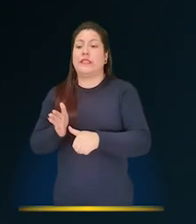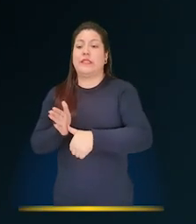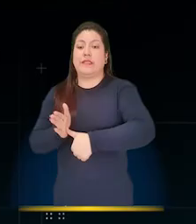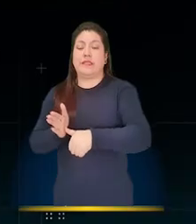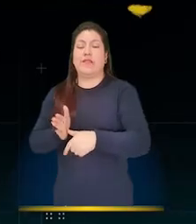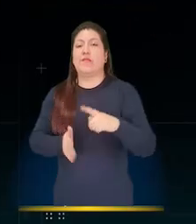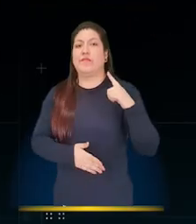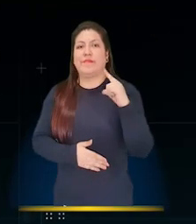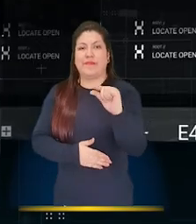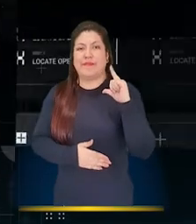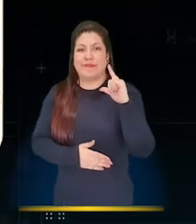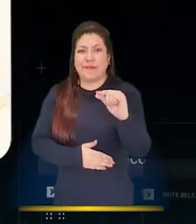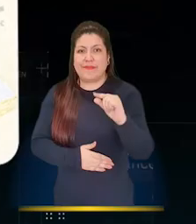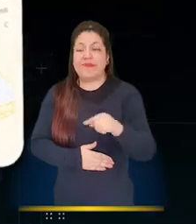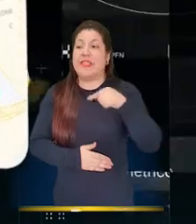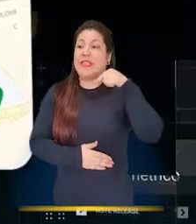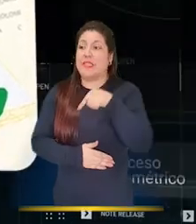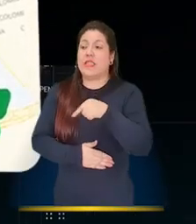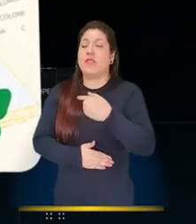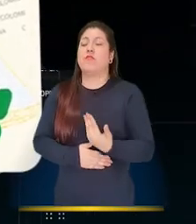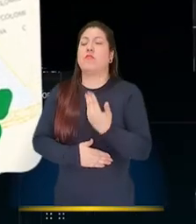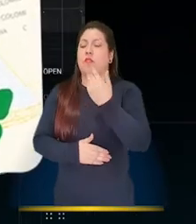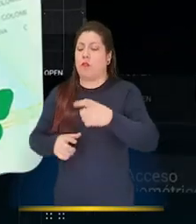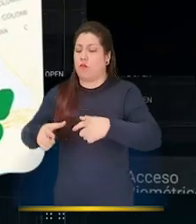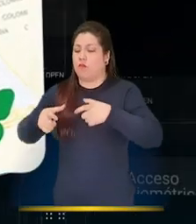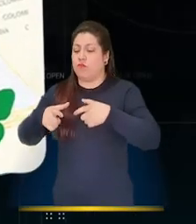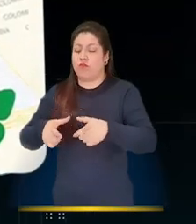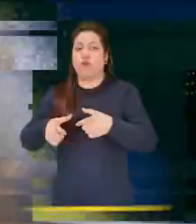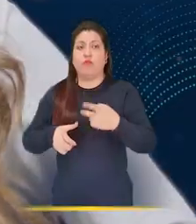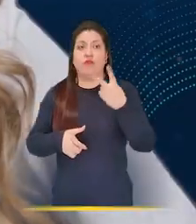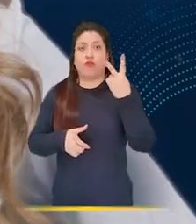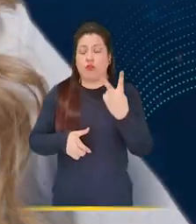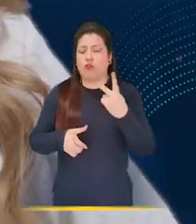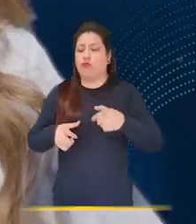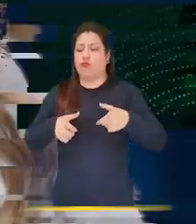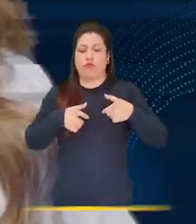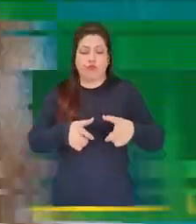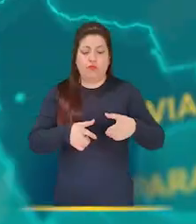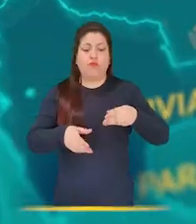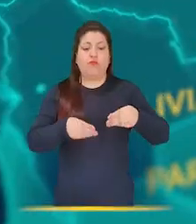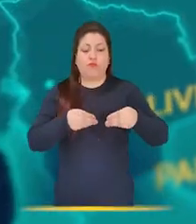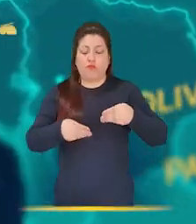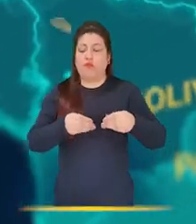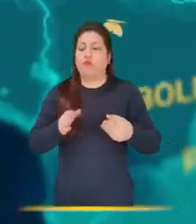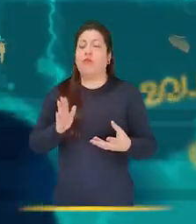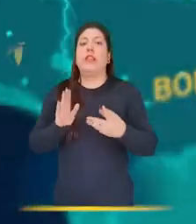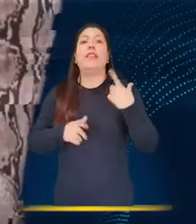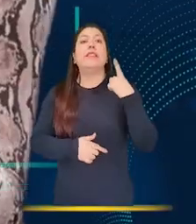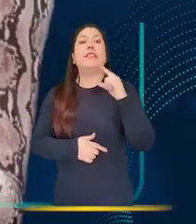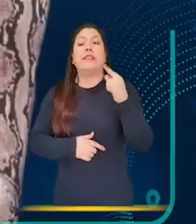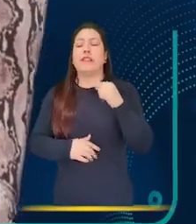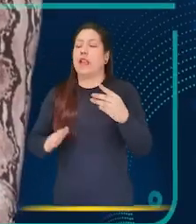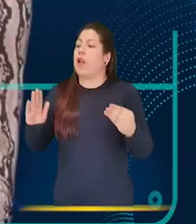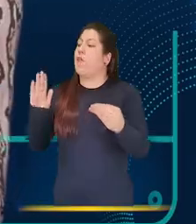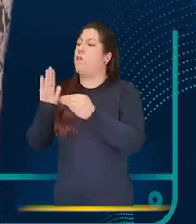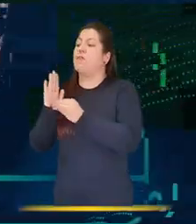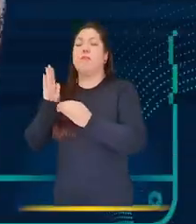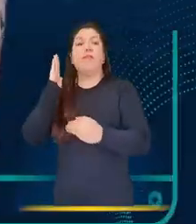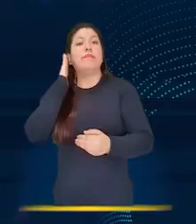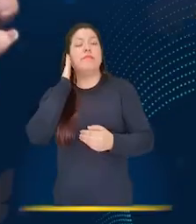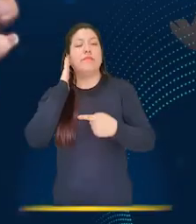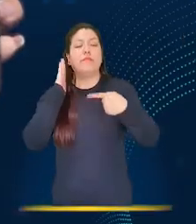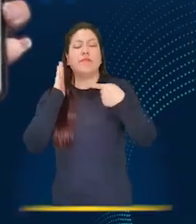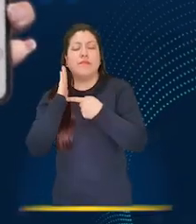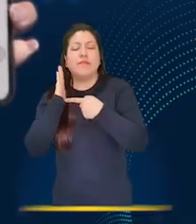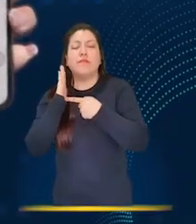de la Nueva Cédula Digital, un documento elaborado en dos formatos, físico en policarbonato y digital, que se activa